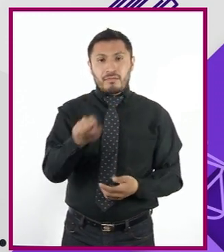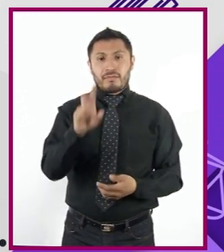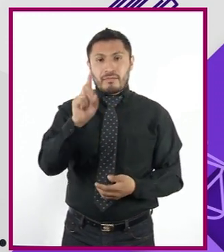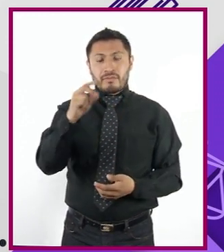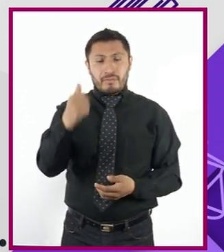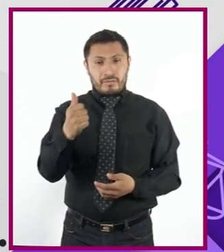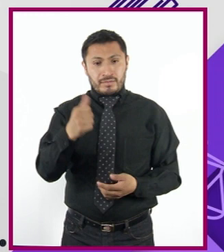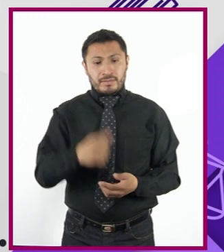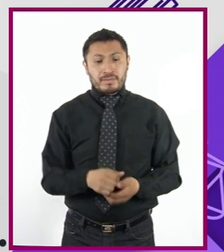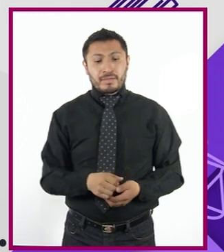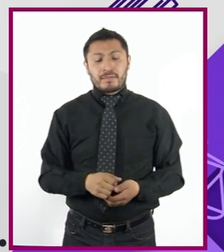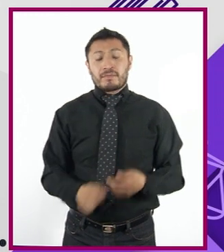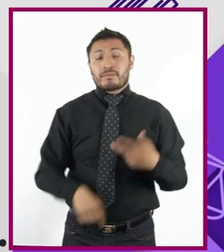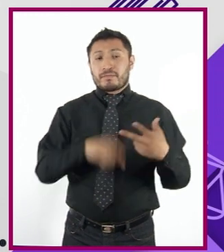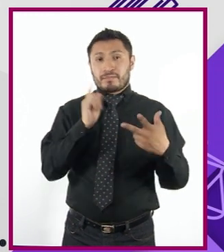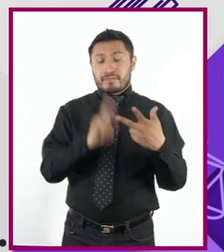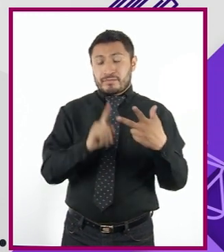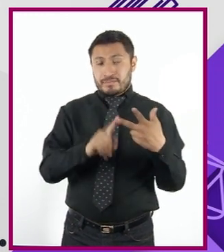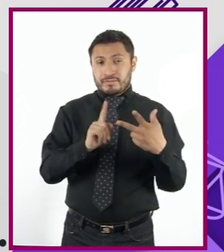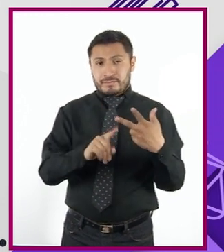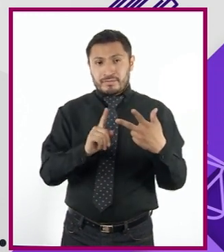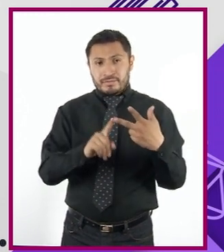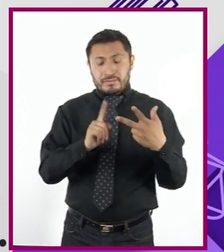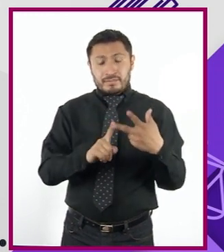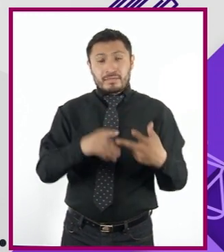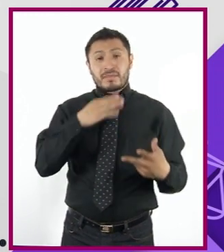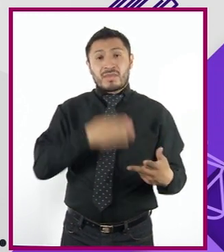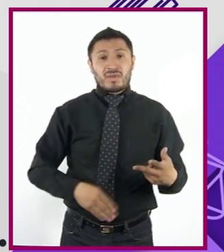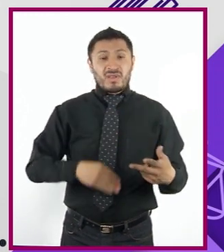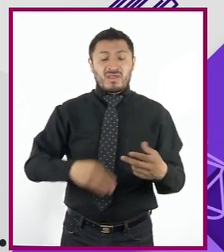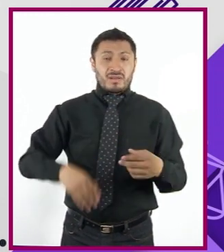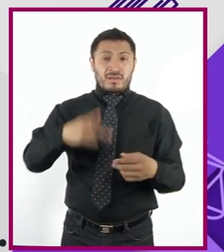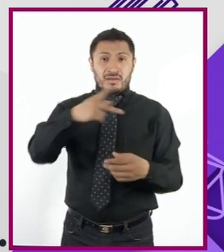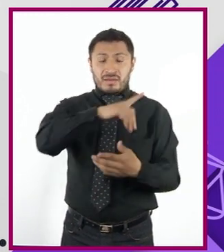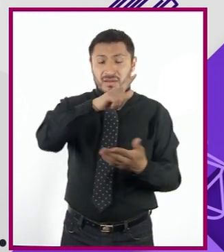0.36. Factor 8. Justicia penal,